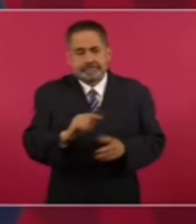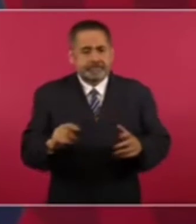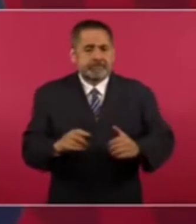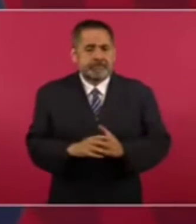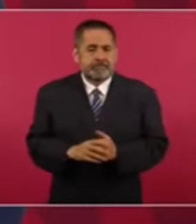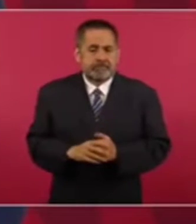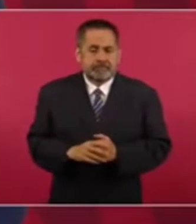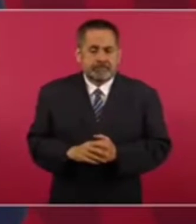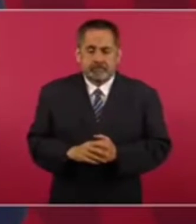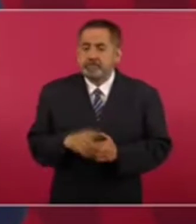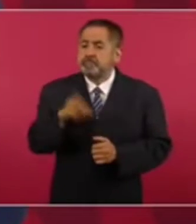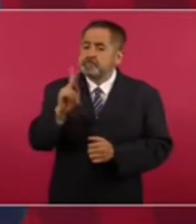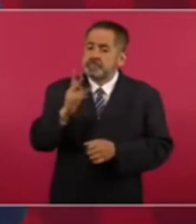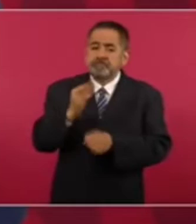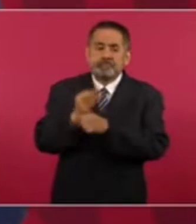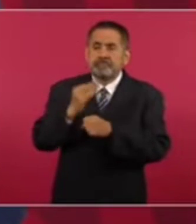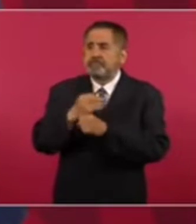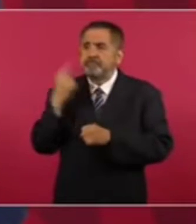Es una transformación